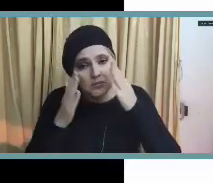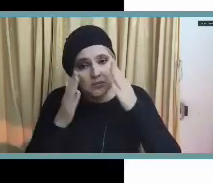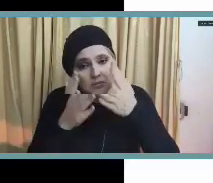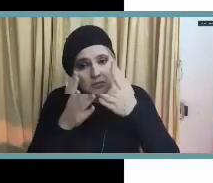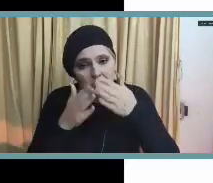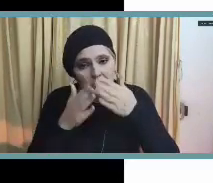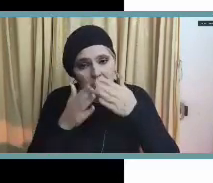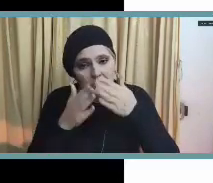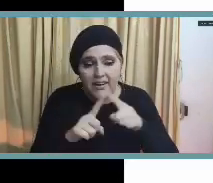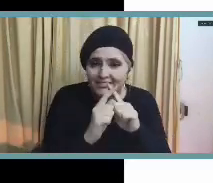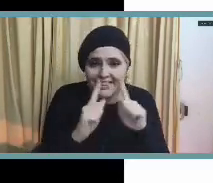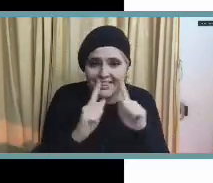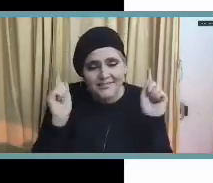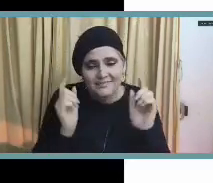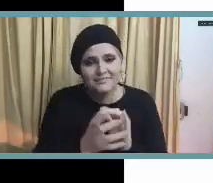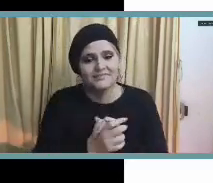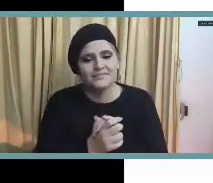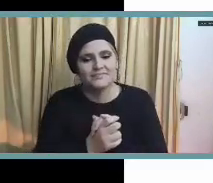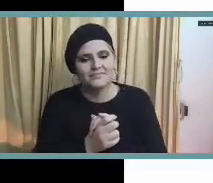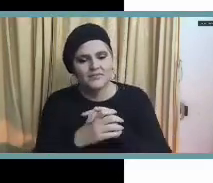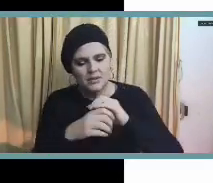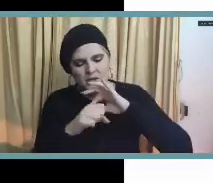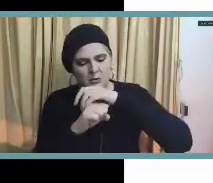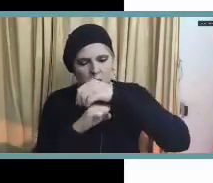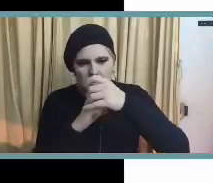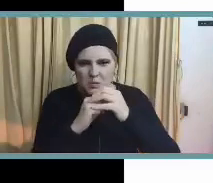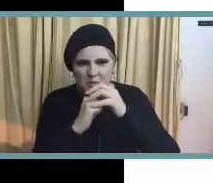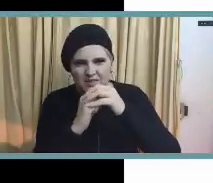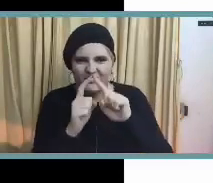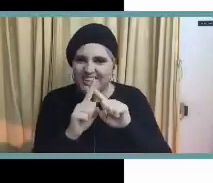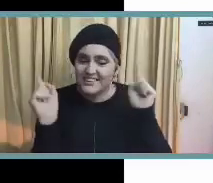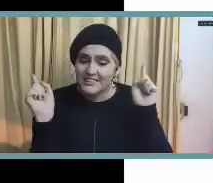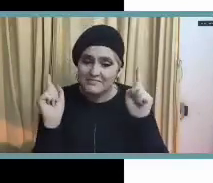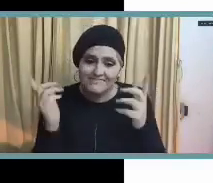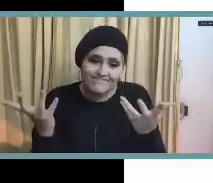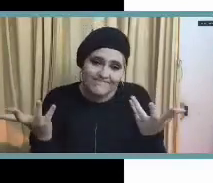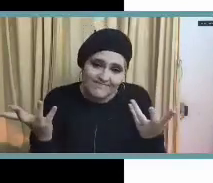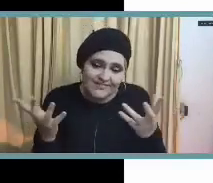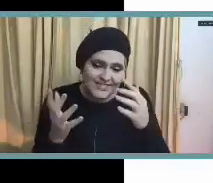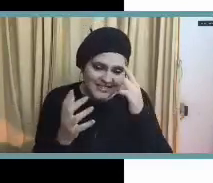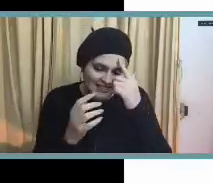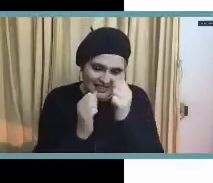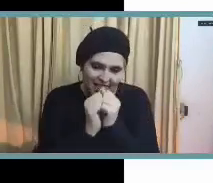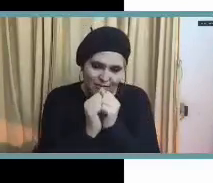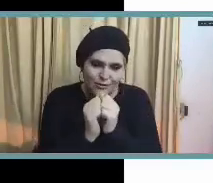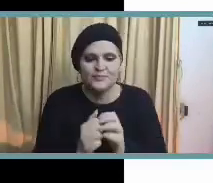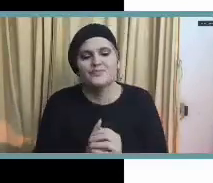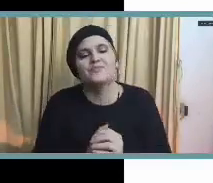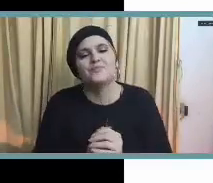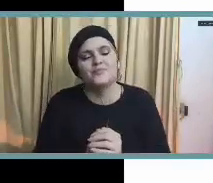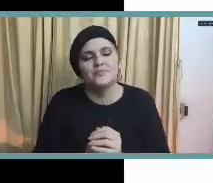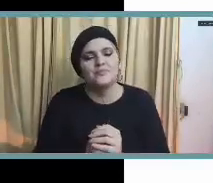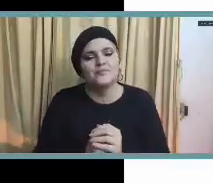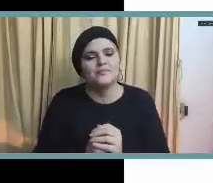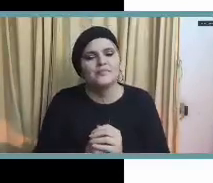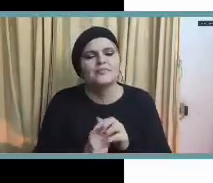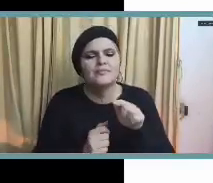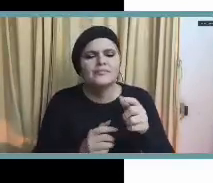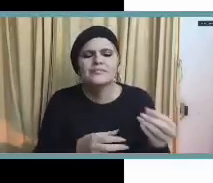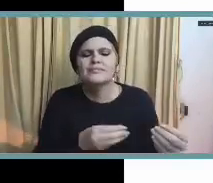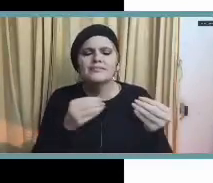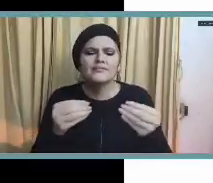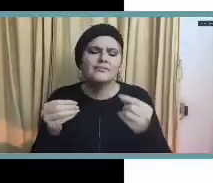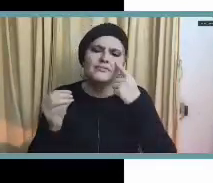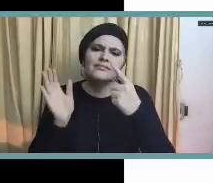distinto dentro de nuestro cerebro. Y quise traer acá este consenso que salió en agosto